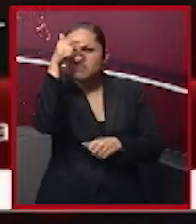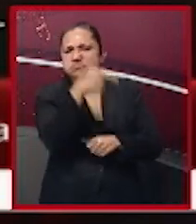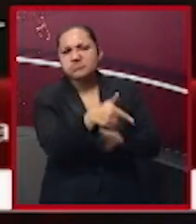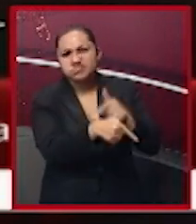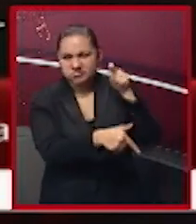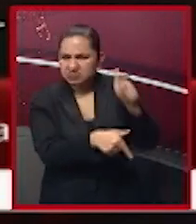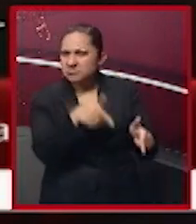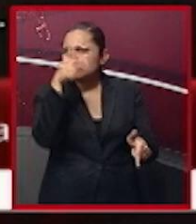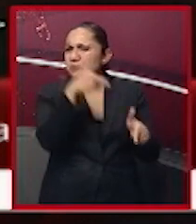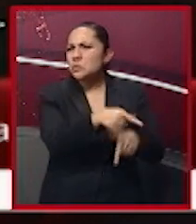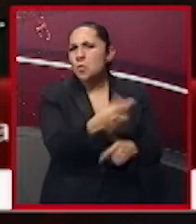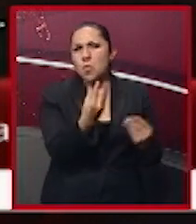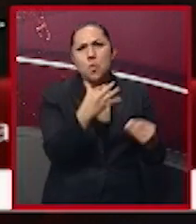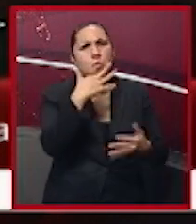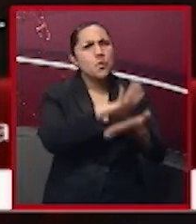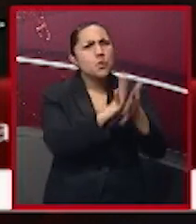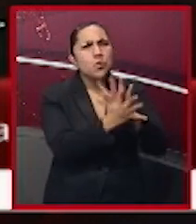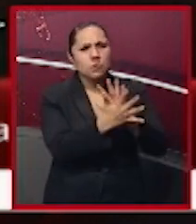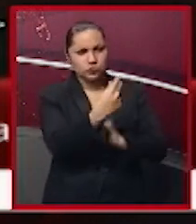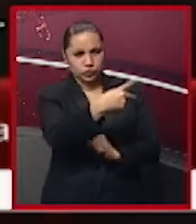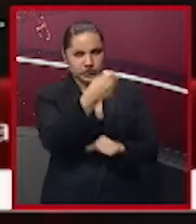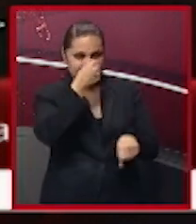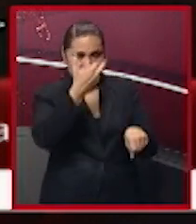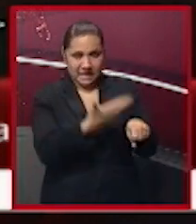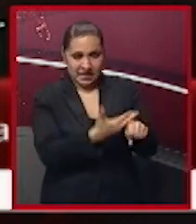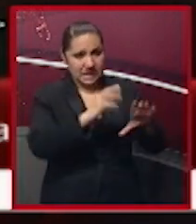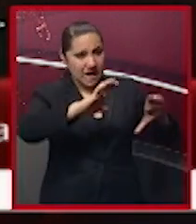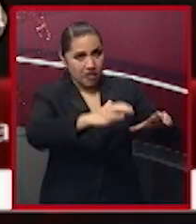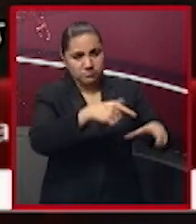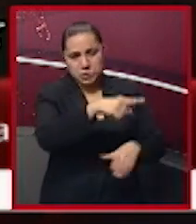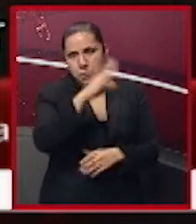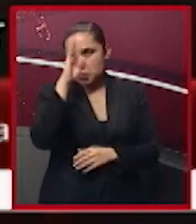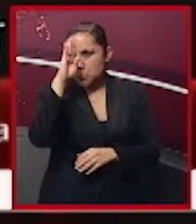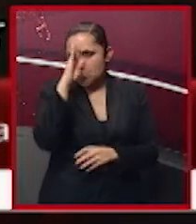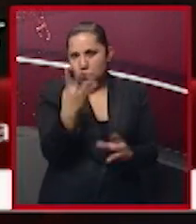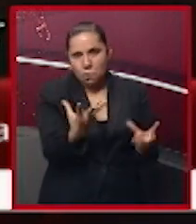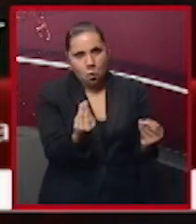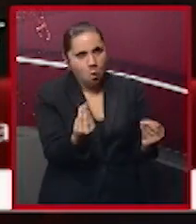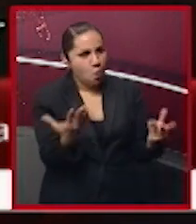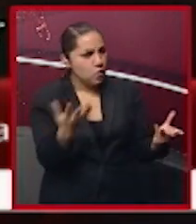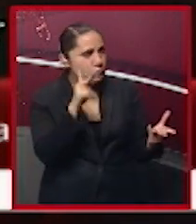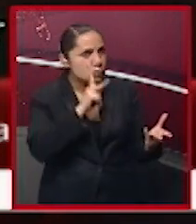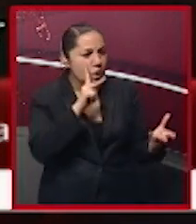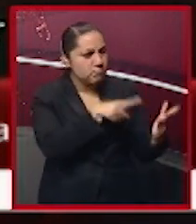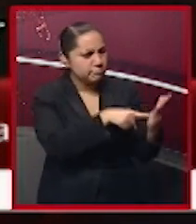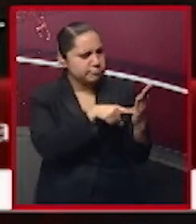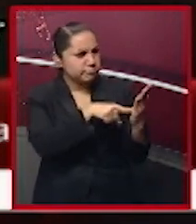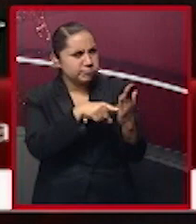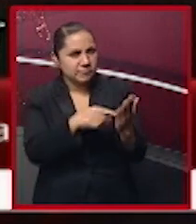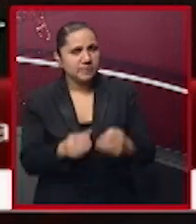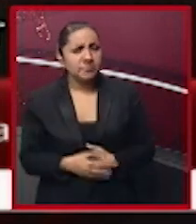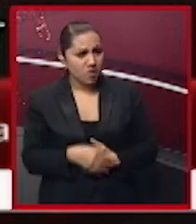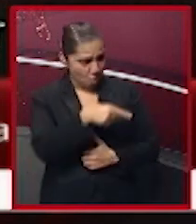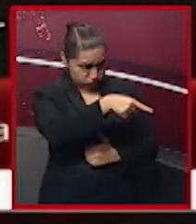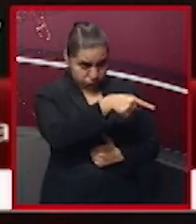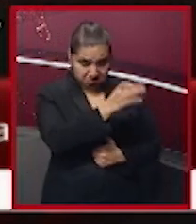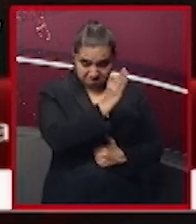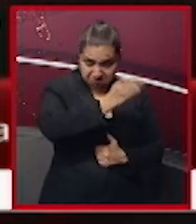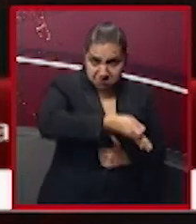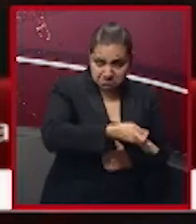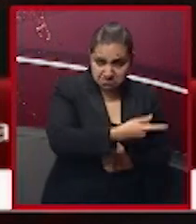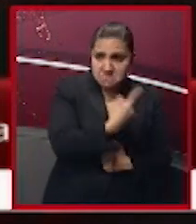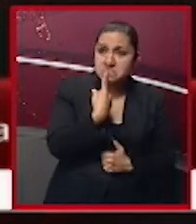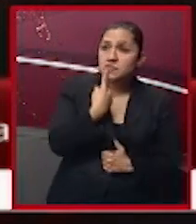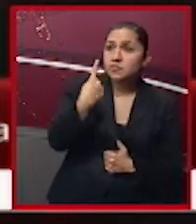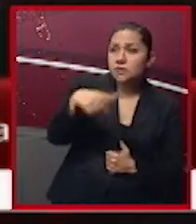al interior de su dependencia ha sido lacerante. ¿Está usted dispuesto a denunciar a las y